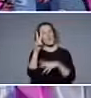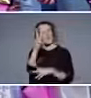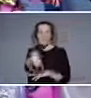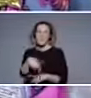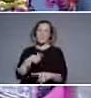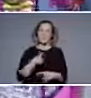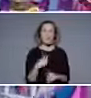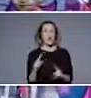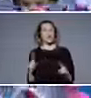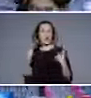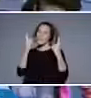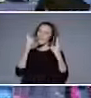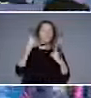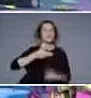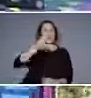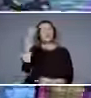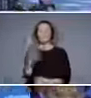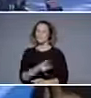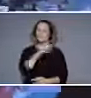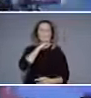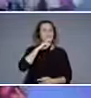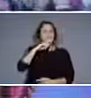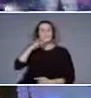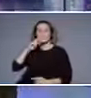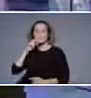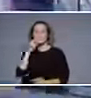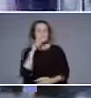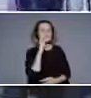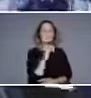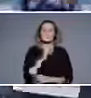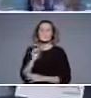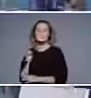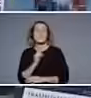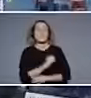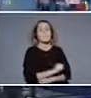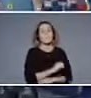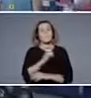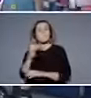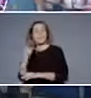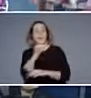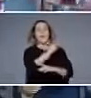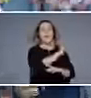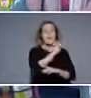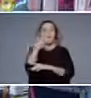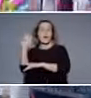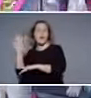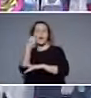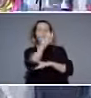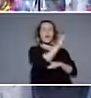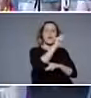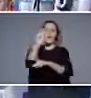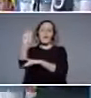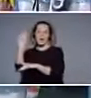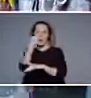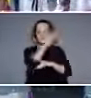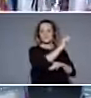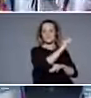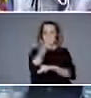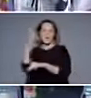mi primero. La la la la la la la la la la la la